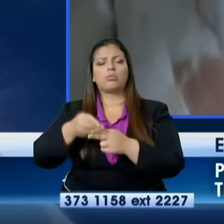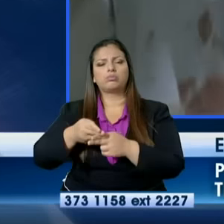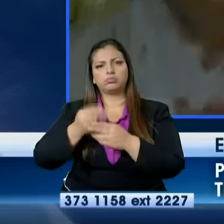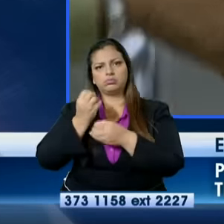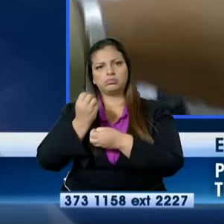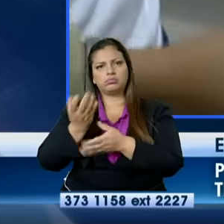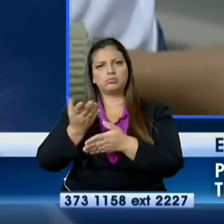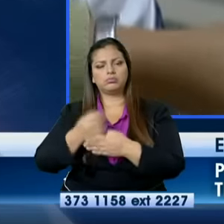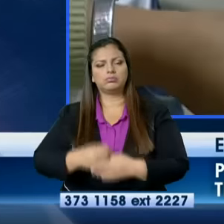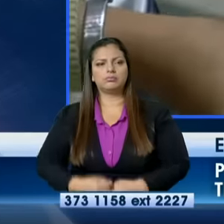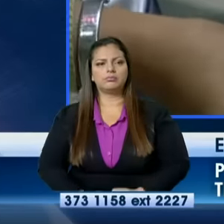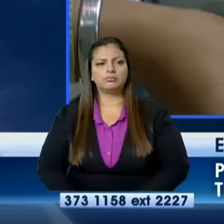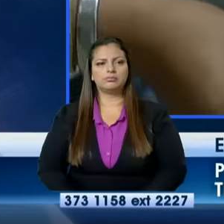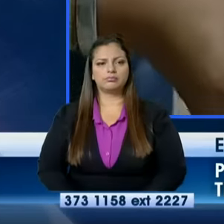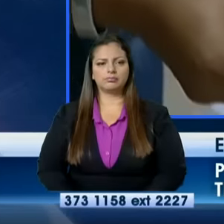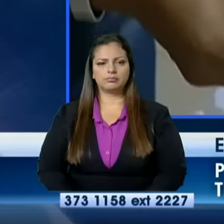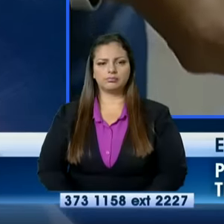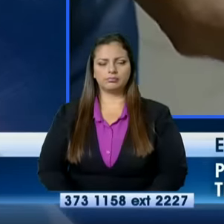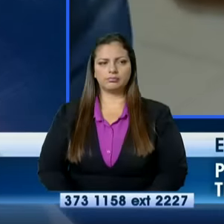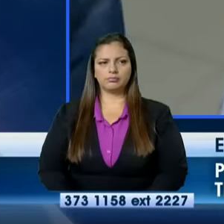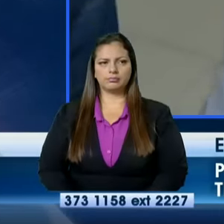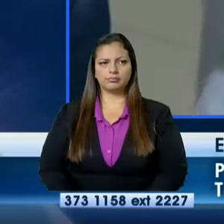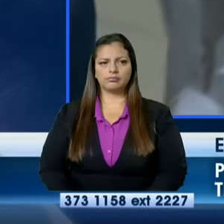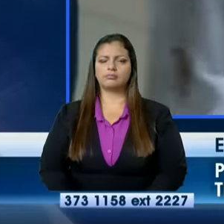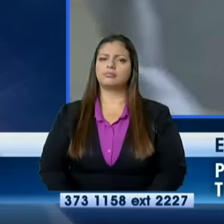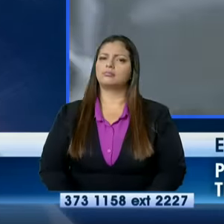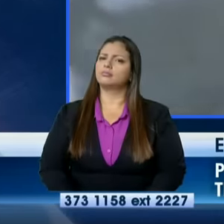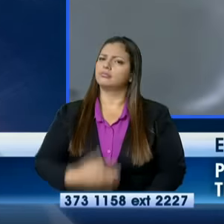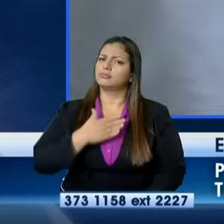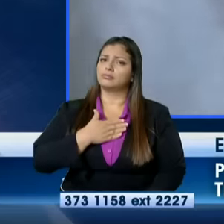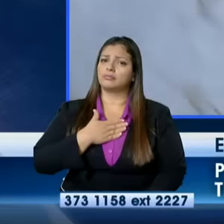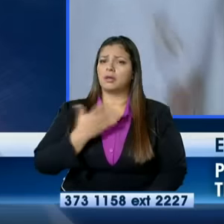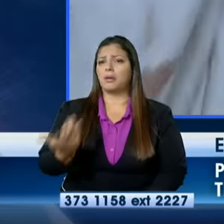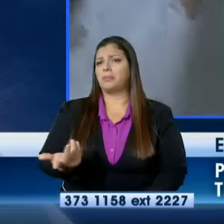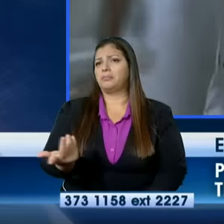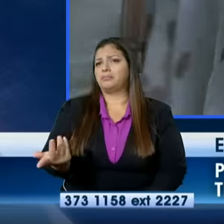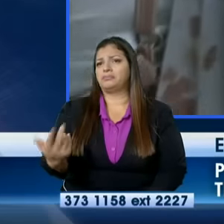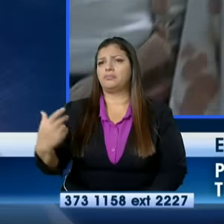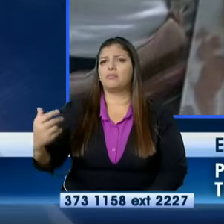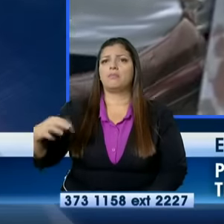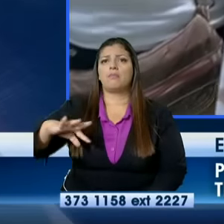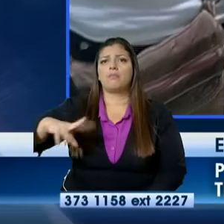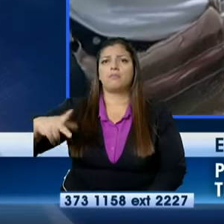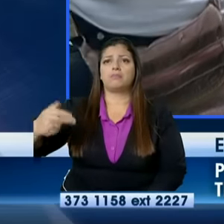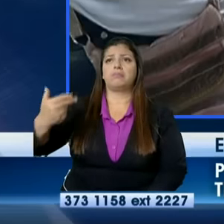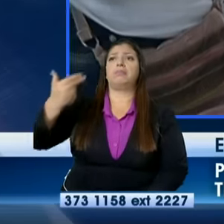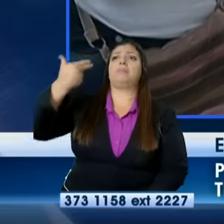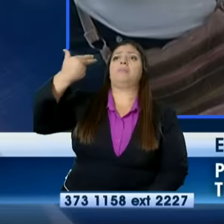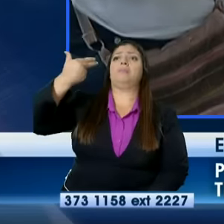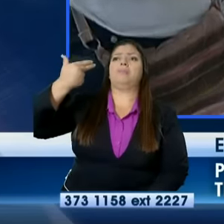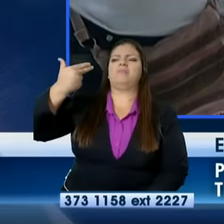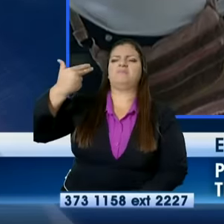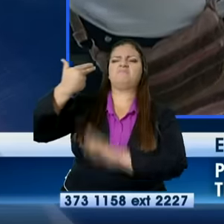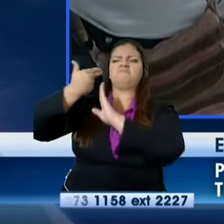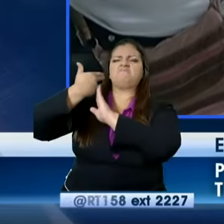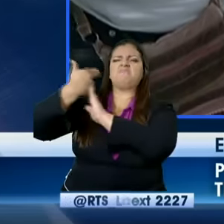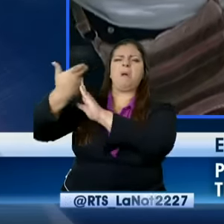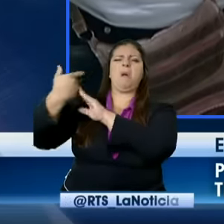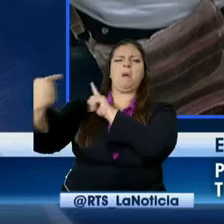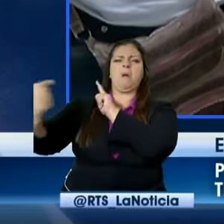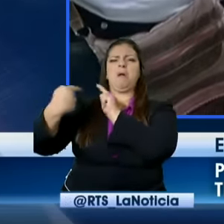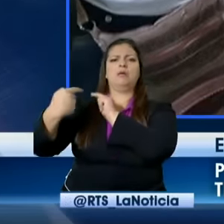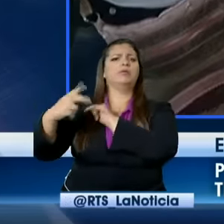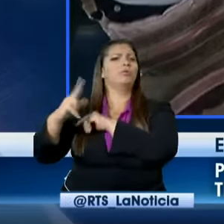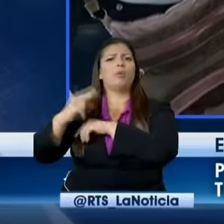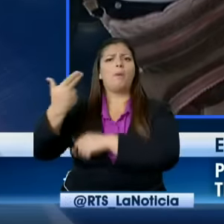muy peligroso. Miren ustedes, felizmente, las consecuencias no pasan a mayores. Gracias, no pasan a Dios. Pero ya hemos visto. Hemos visto